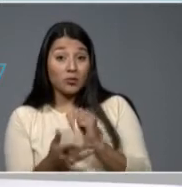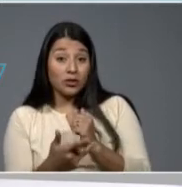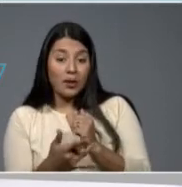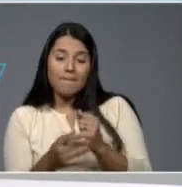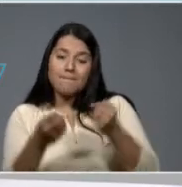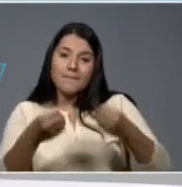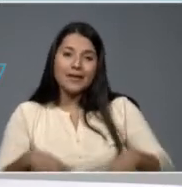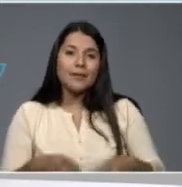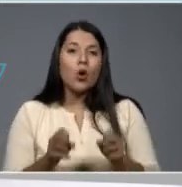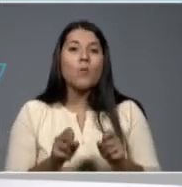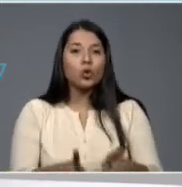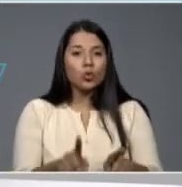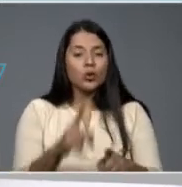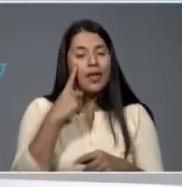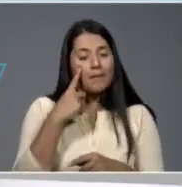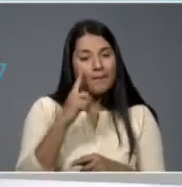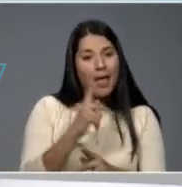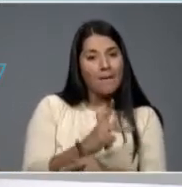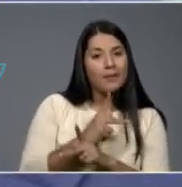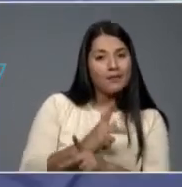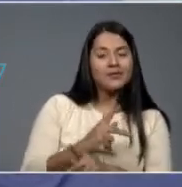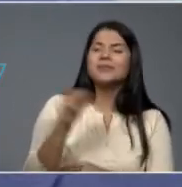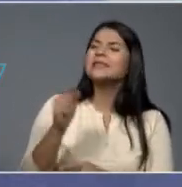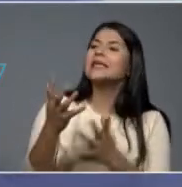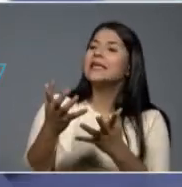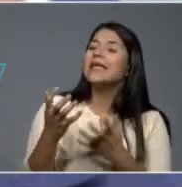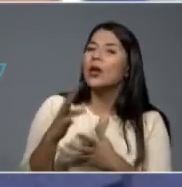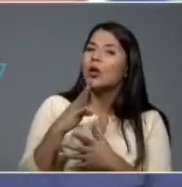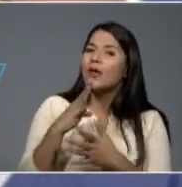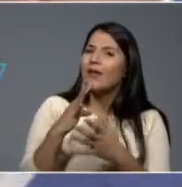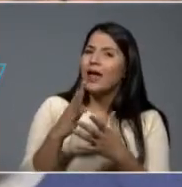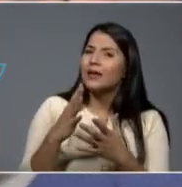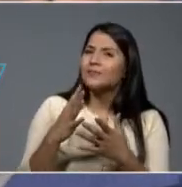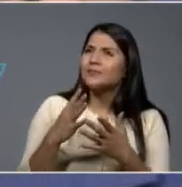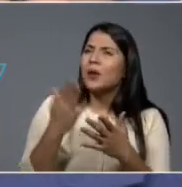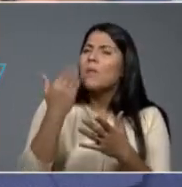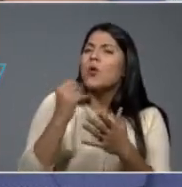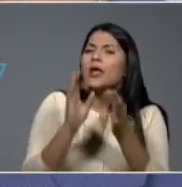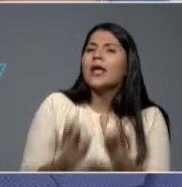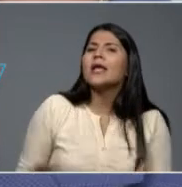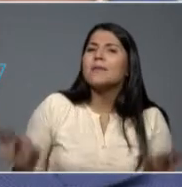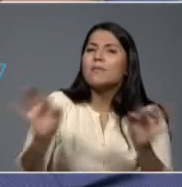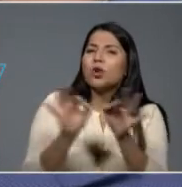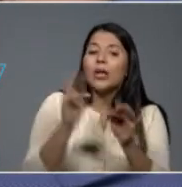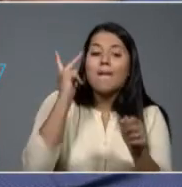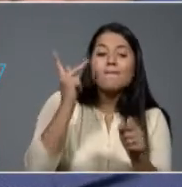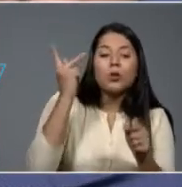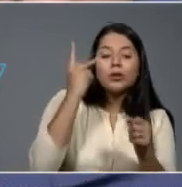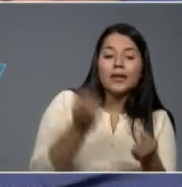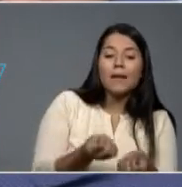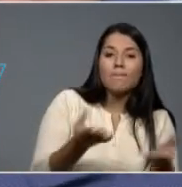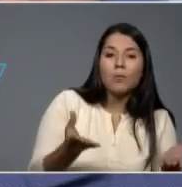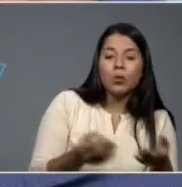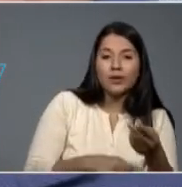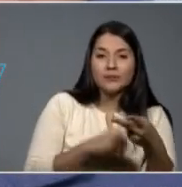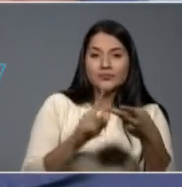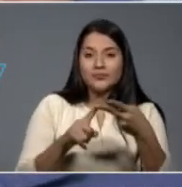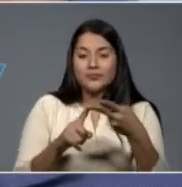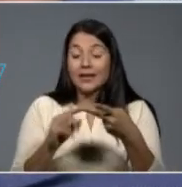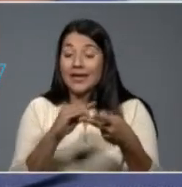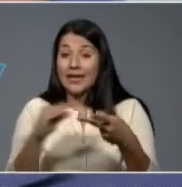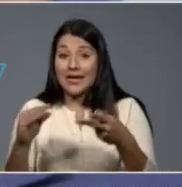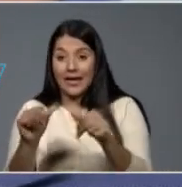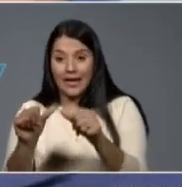ser preventivos. Sí, yo quería que habláramos un poco sobre la importancia de las alianzas entre las políticas públicas y el